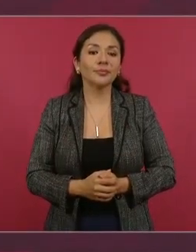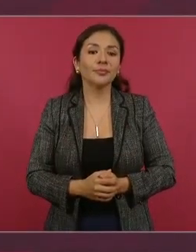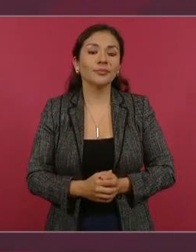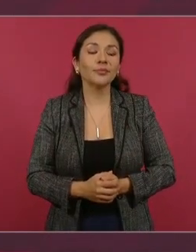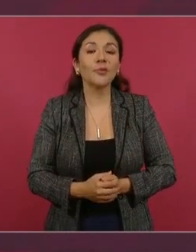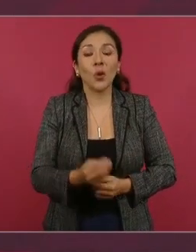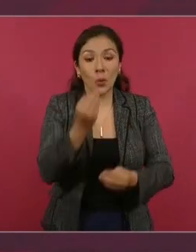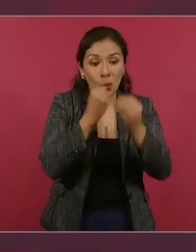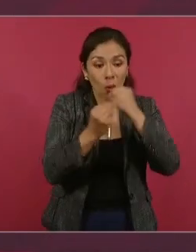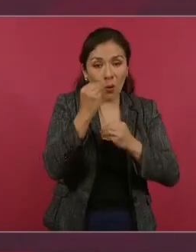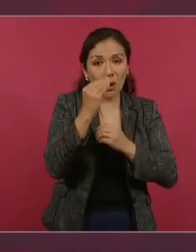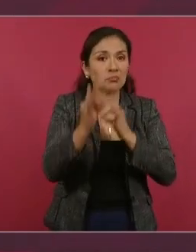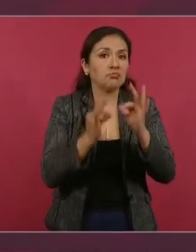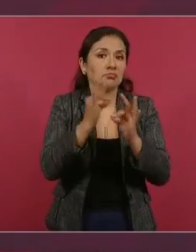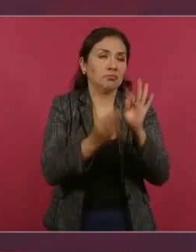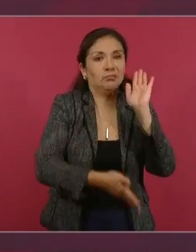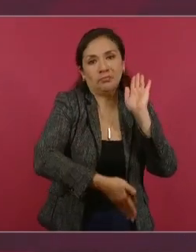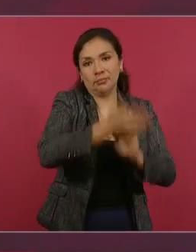comemos y nos vamos.